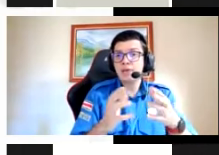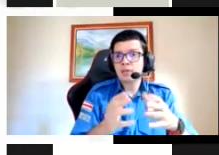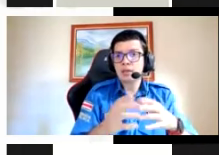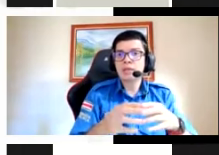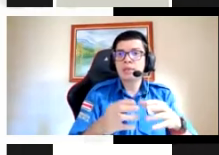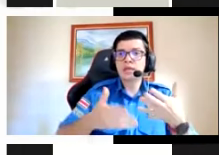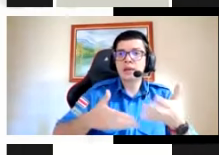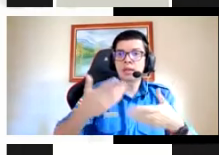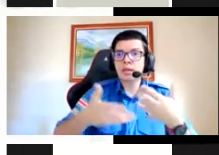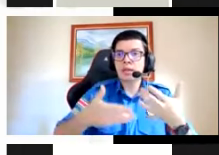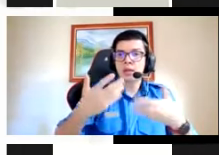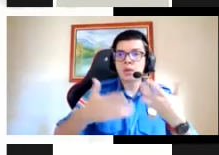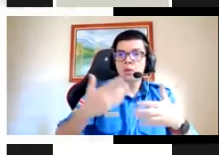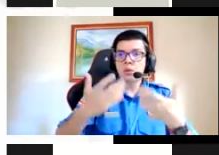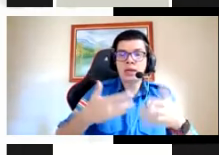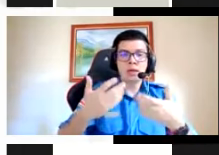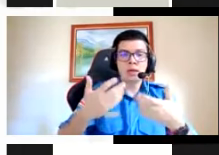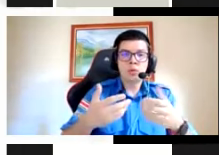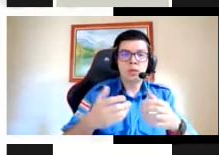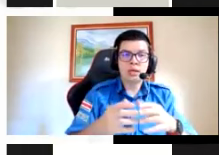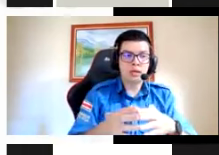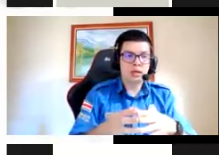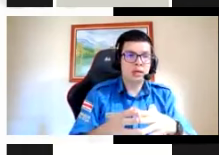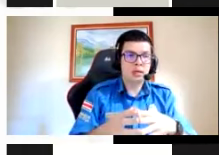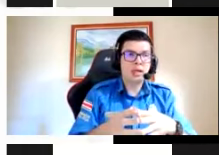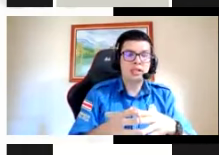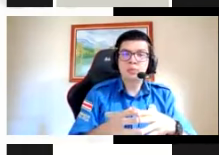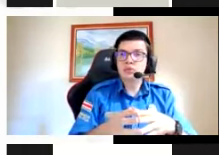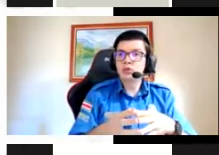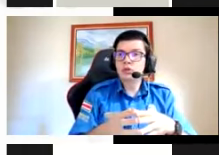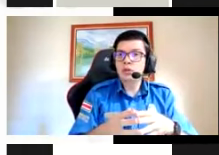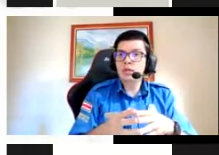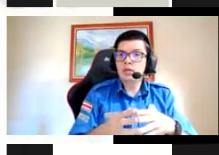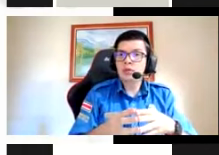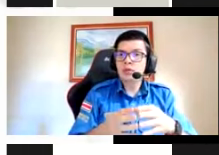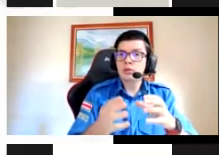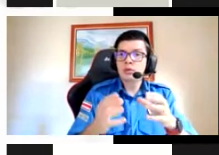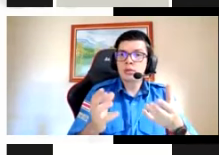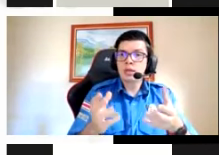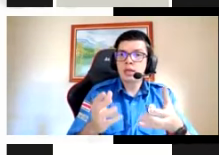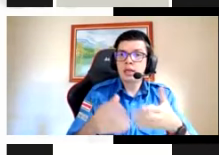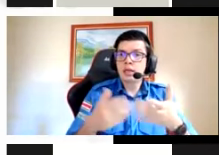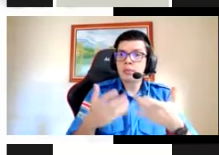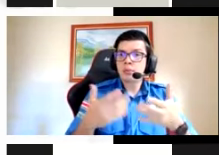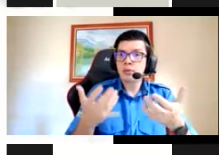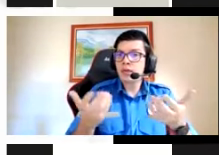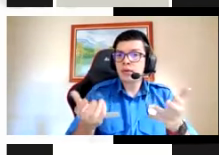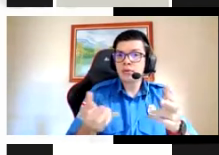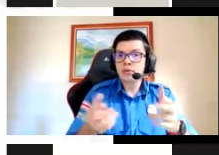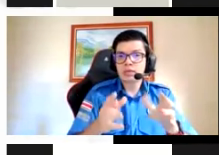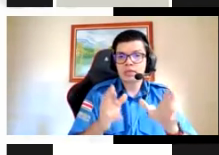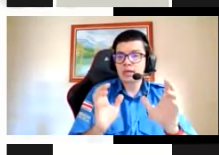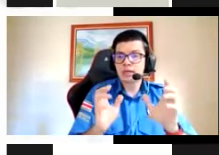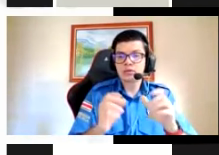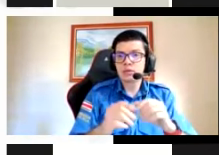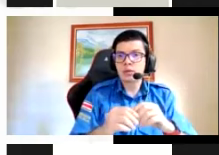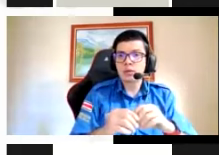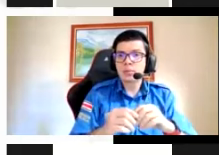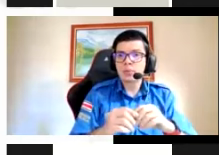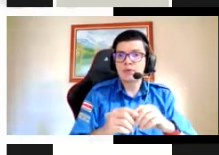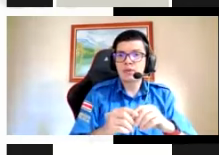BLEVE, que es básicamente una explosión de un líquido burbujeando, que es el